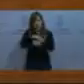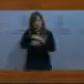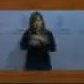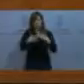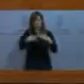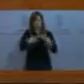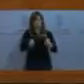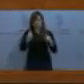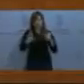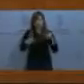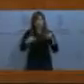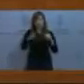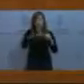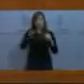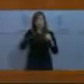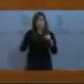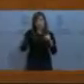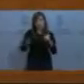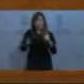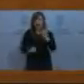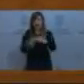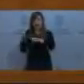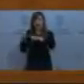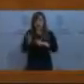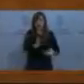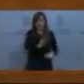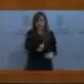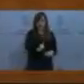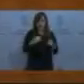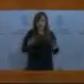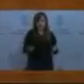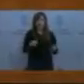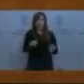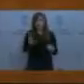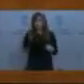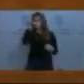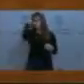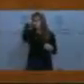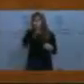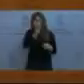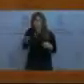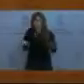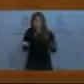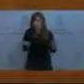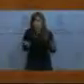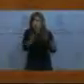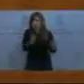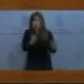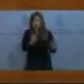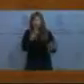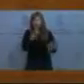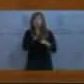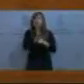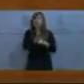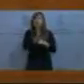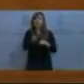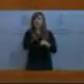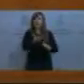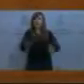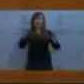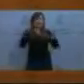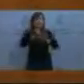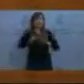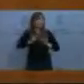que se encuentran discriminadas. ¿Qué ocurrencia? Eso es toda una ocurrencia del PP. De repente a este portavoz se le ocurrió esto una noche que estaba por